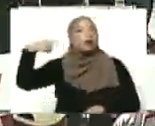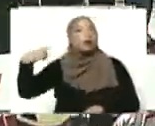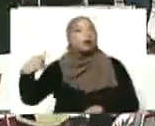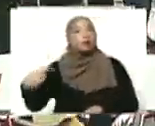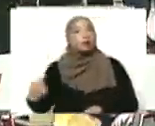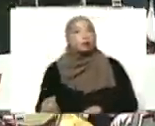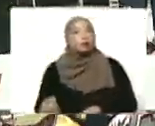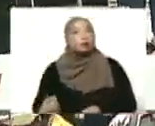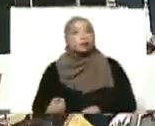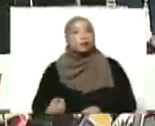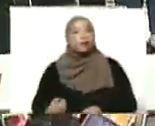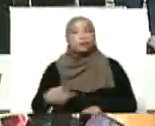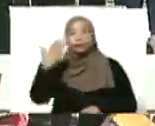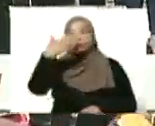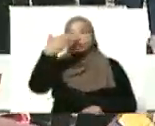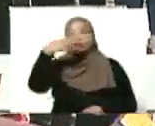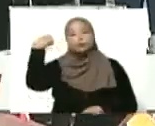compañera Robexa,